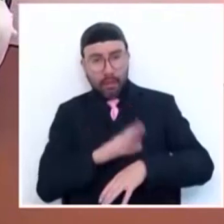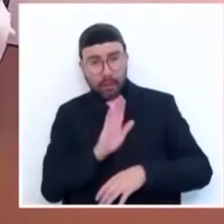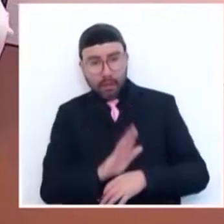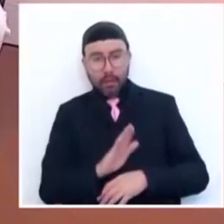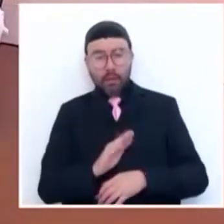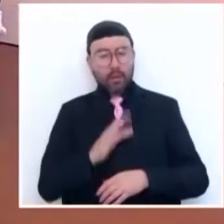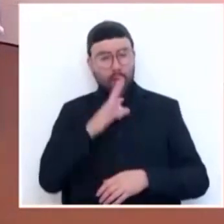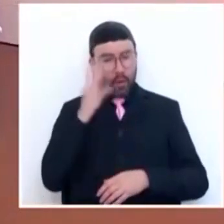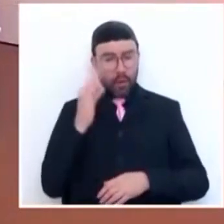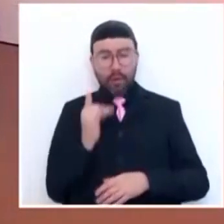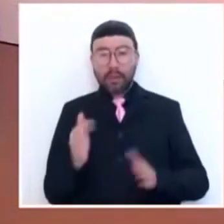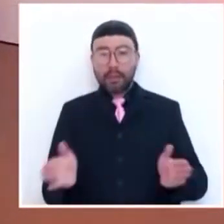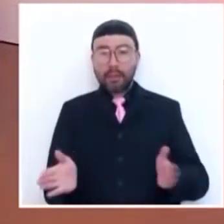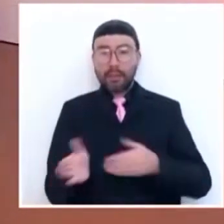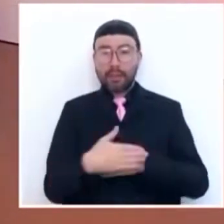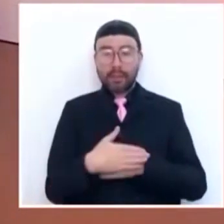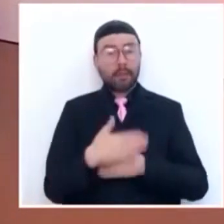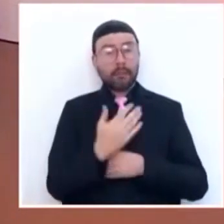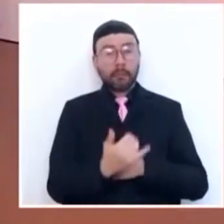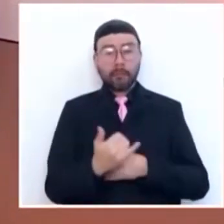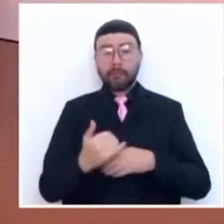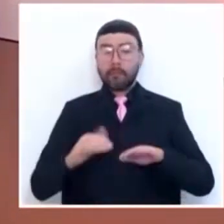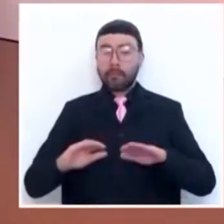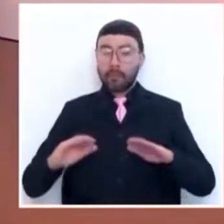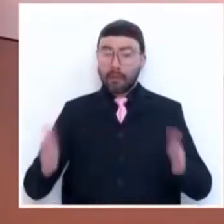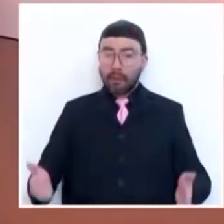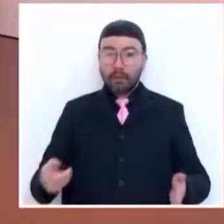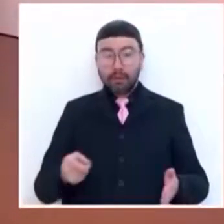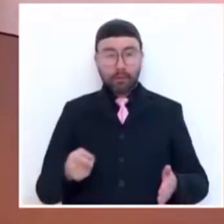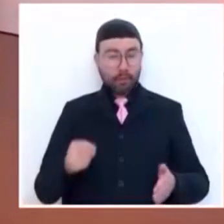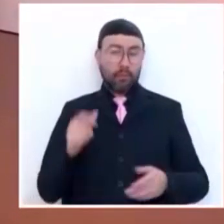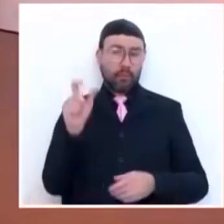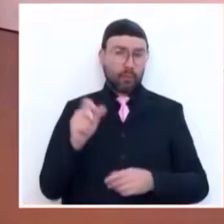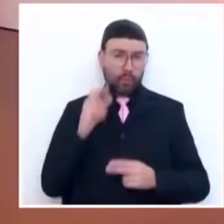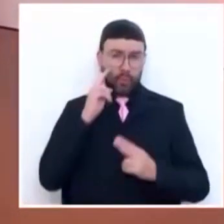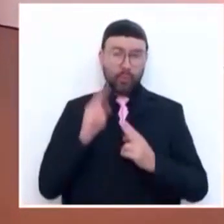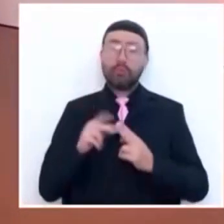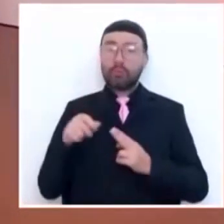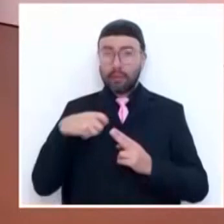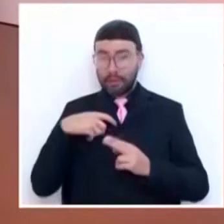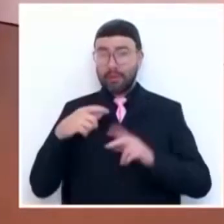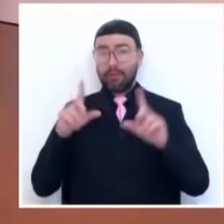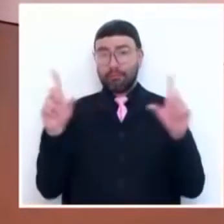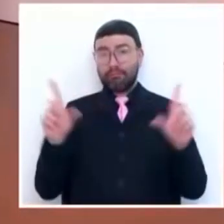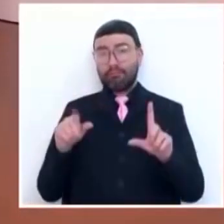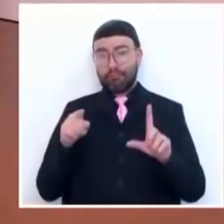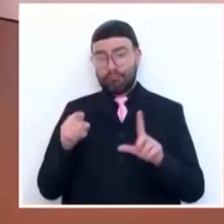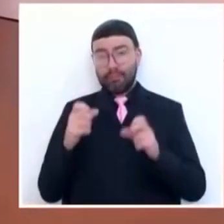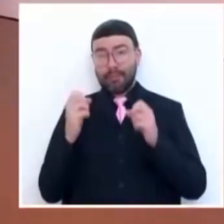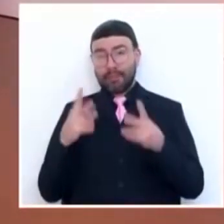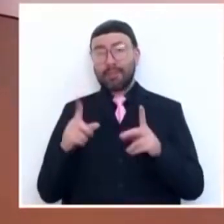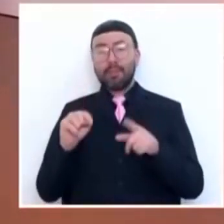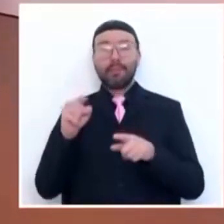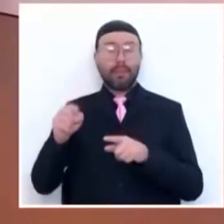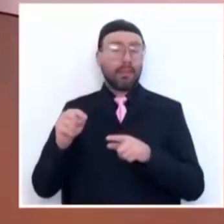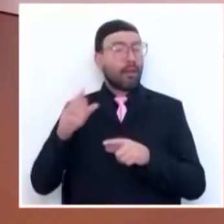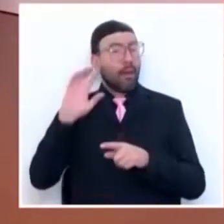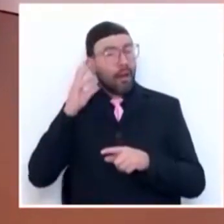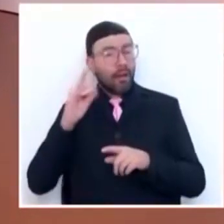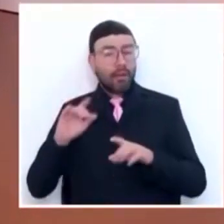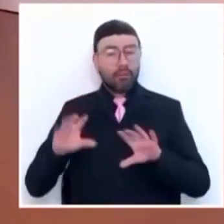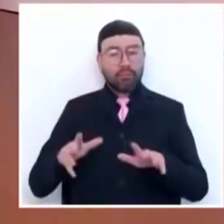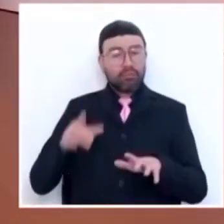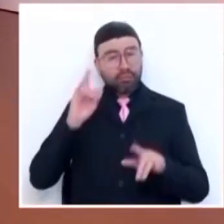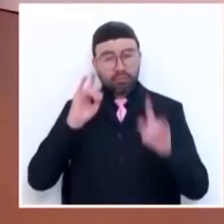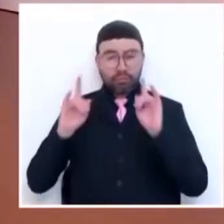hombre cierra sus consultorios, muy reconocido, además porque también tenía programas de televisión y radio en los Santanderes, y